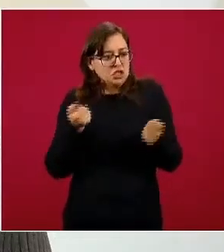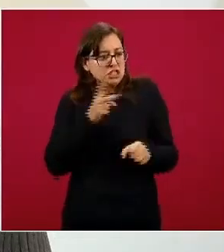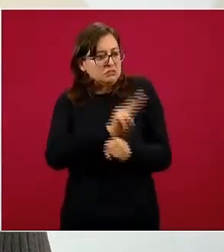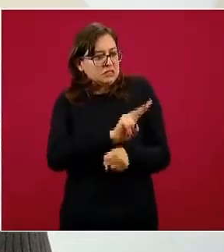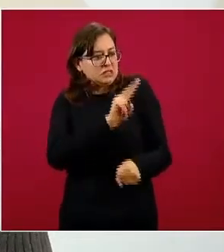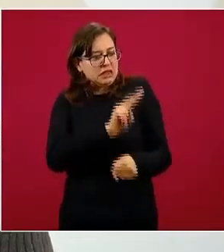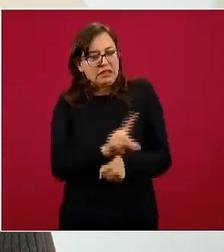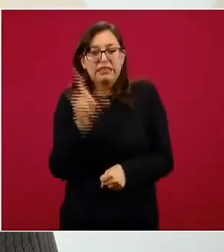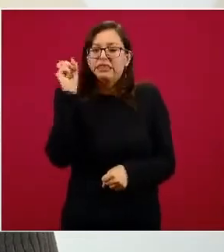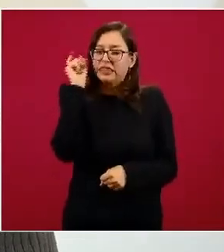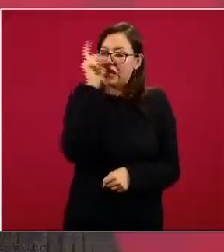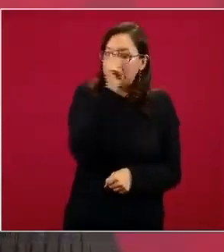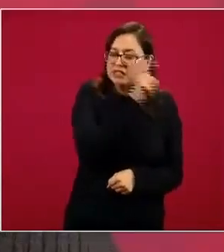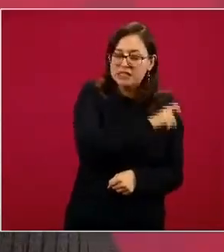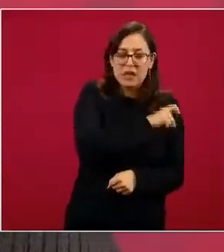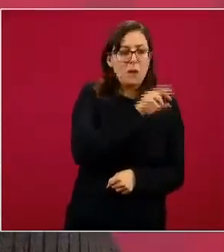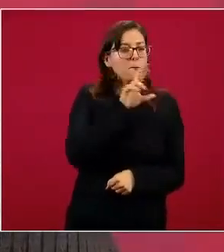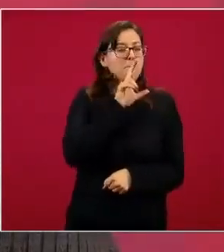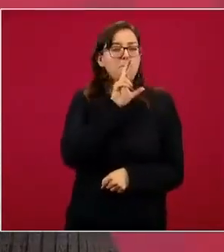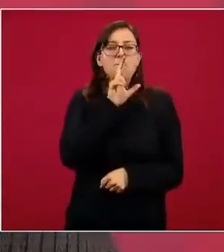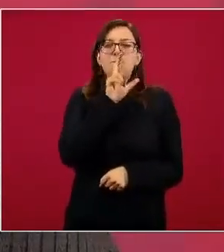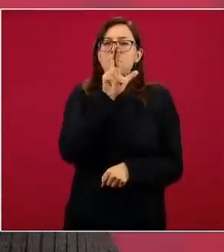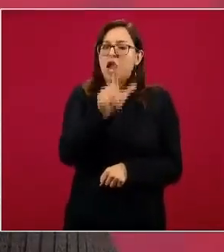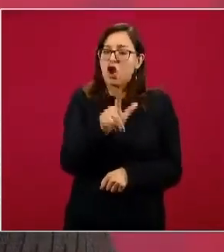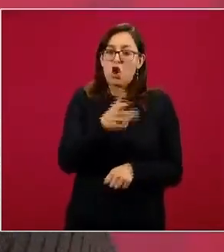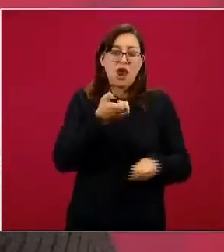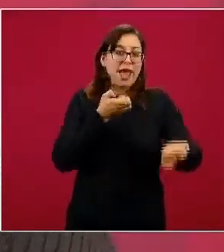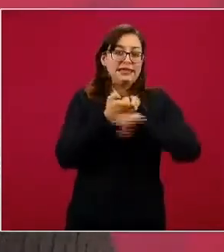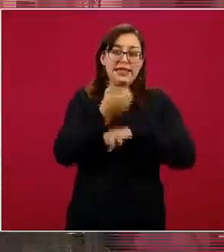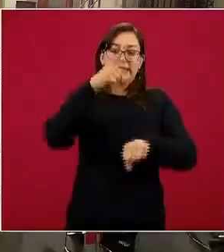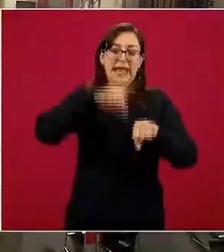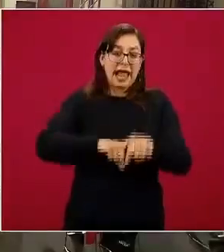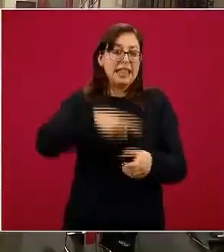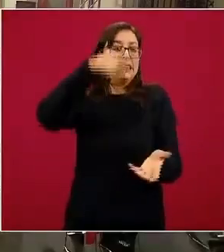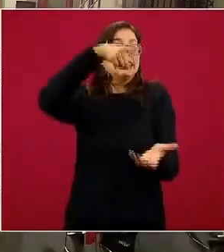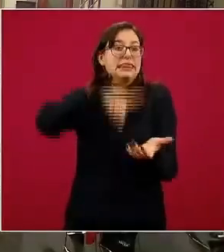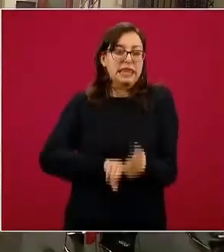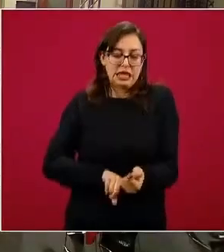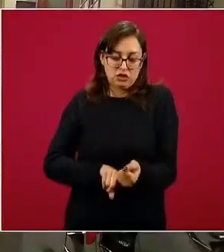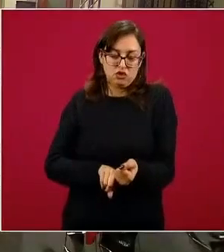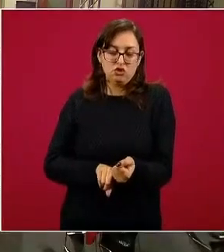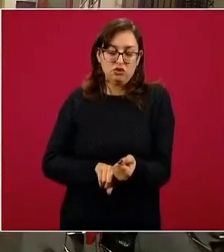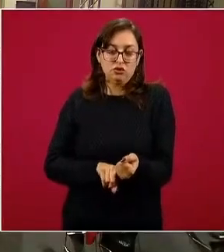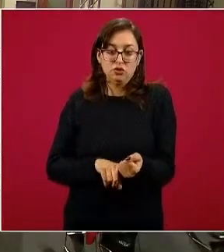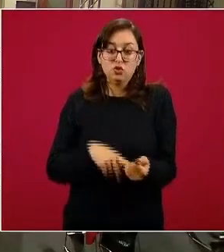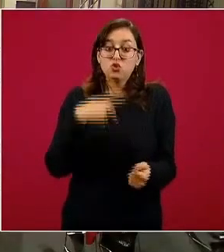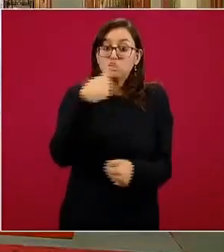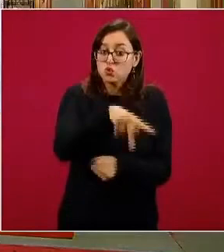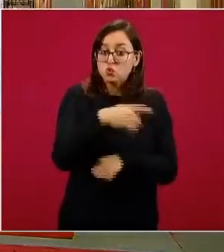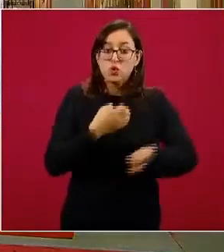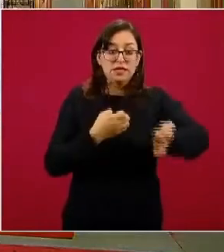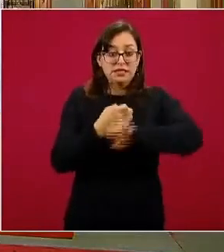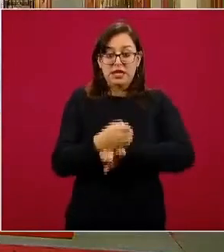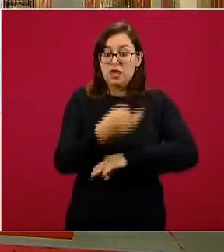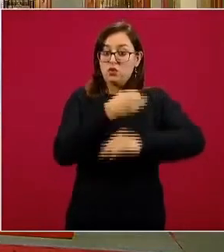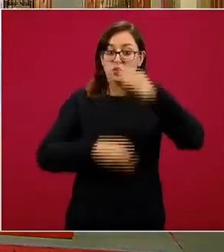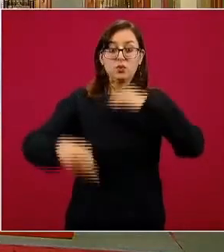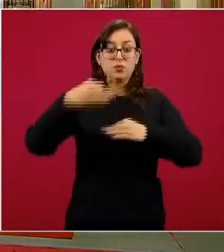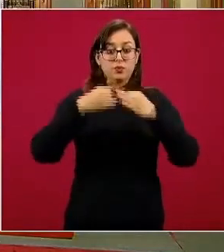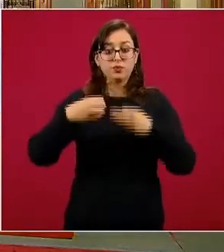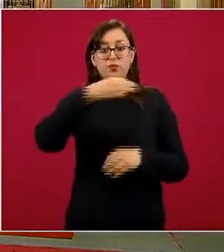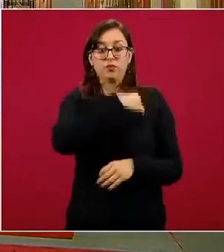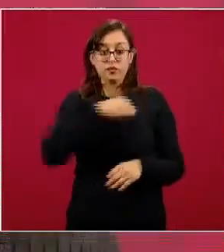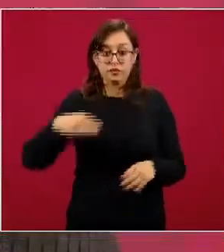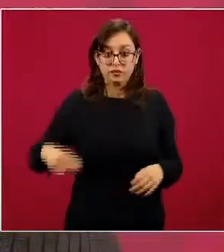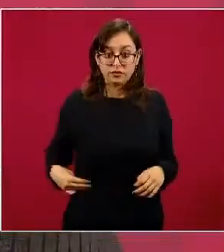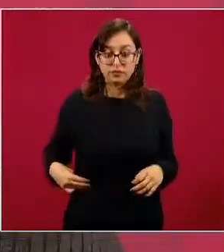y que entonces es mejor desde el nivel estatal, como un mandato para todo el Estado y para todos los municipios,